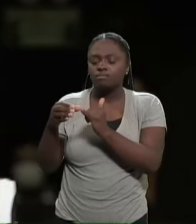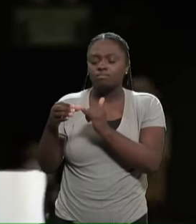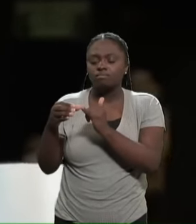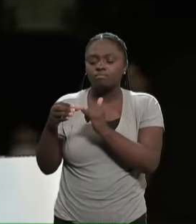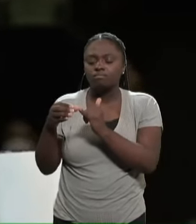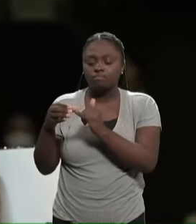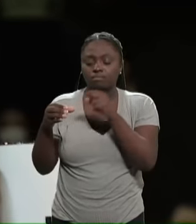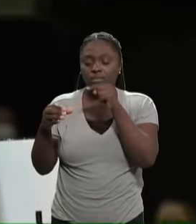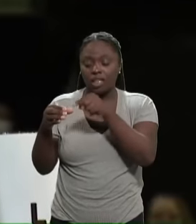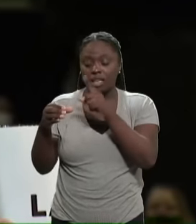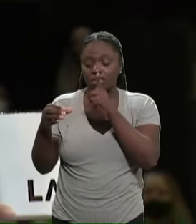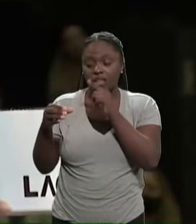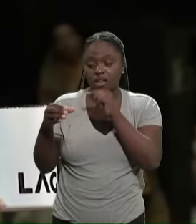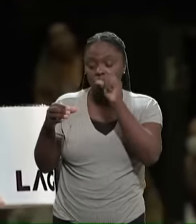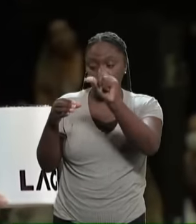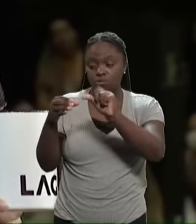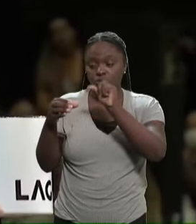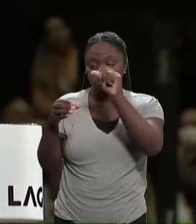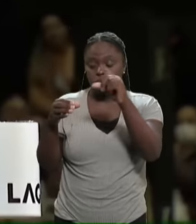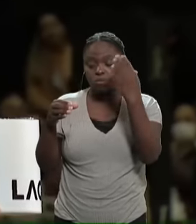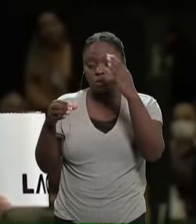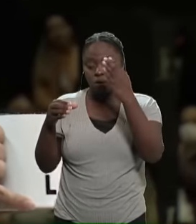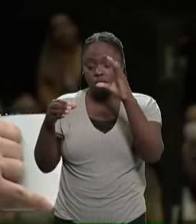que esta agua va a virar Coca-Cola.